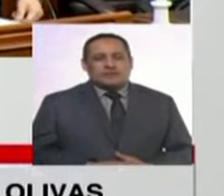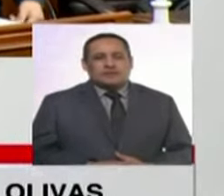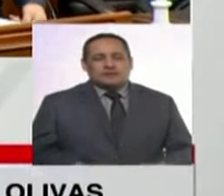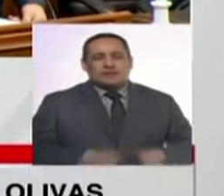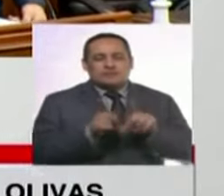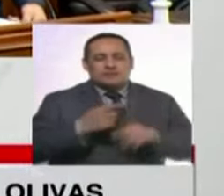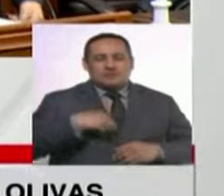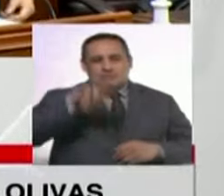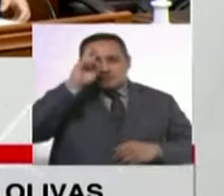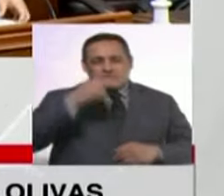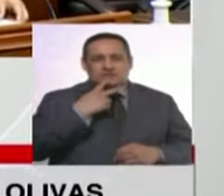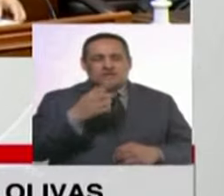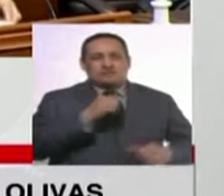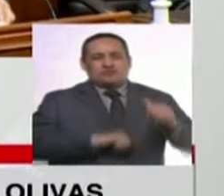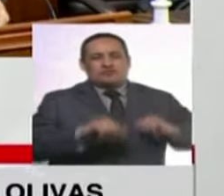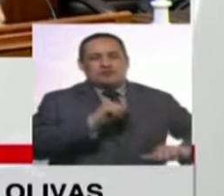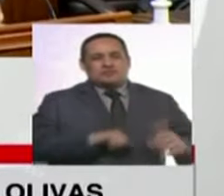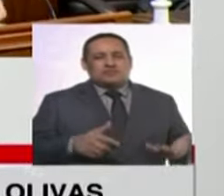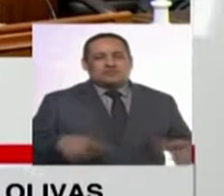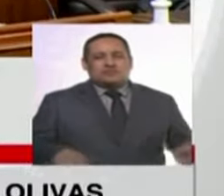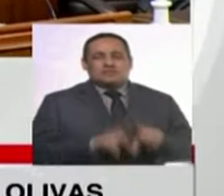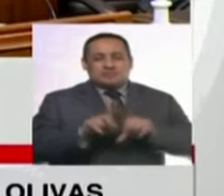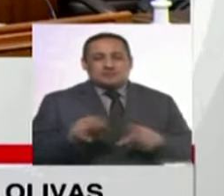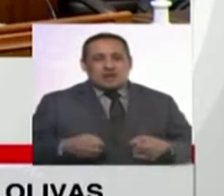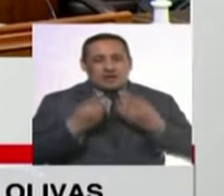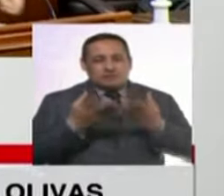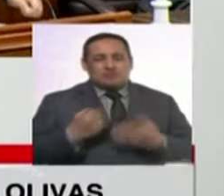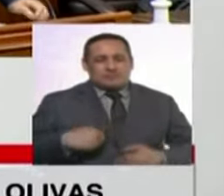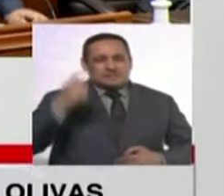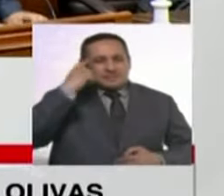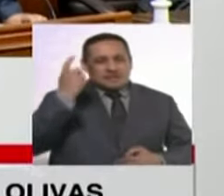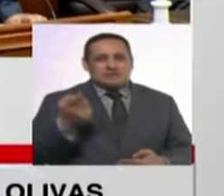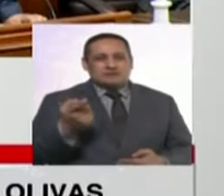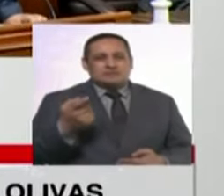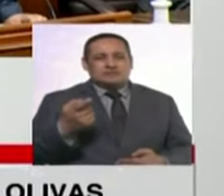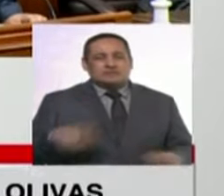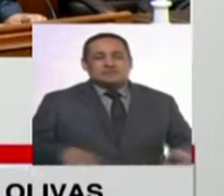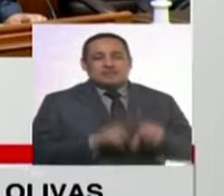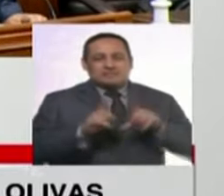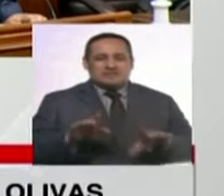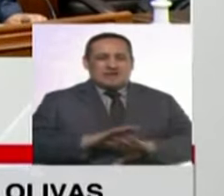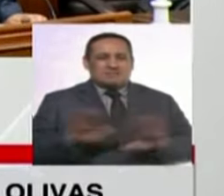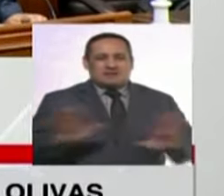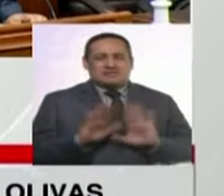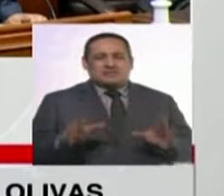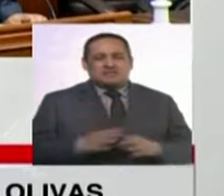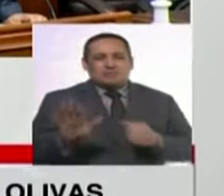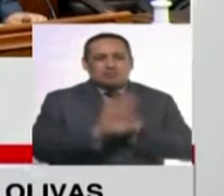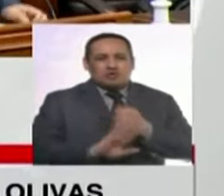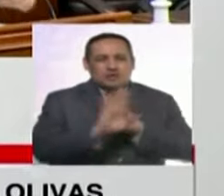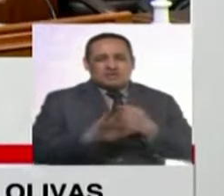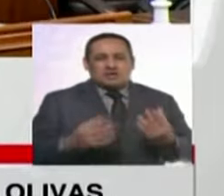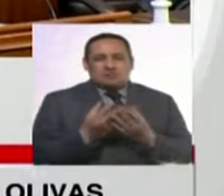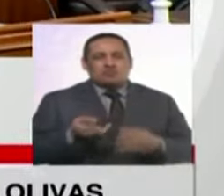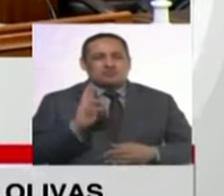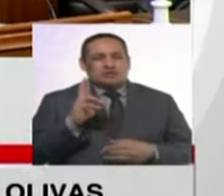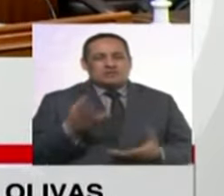El Perú está de luto y hago un llamado a la conciencia Basta ya de blindar a los